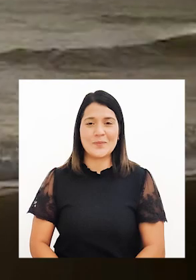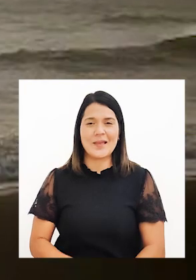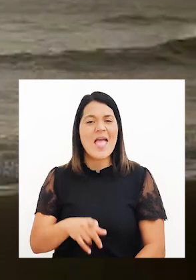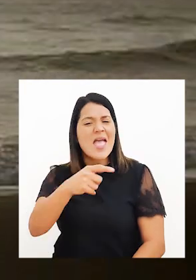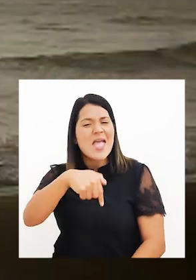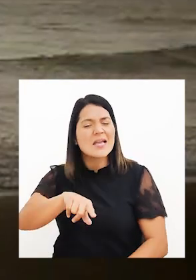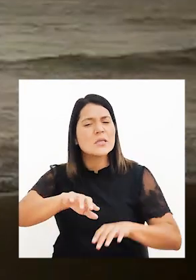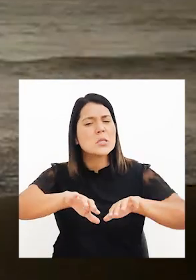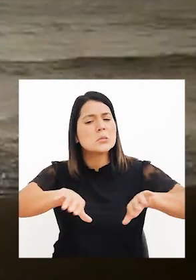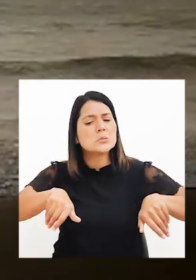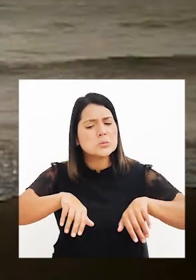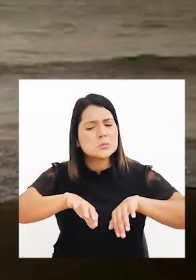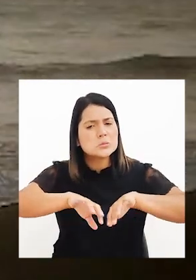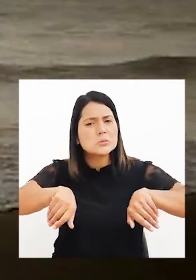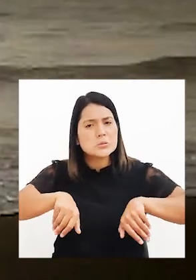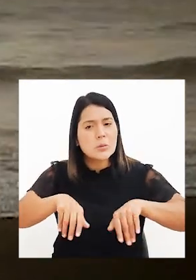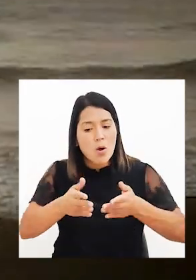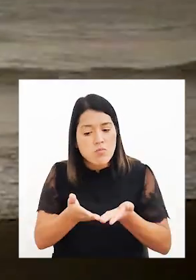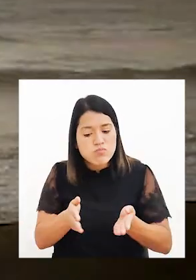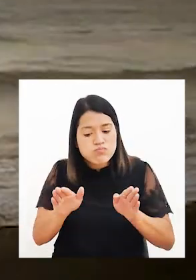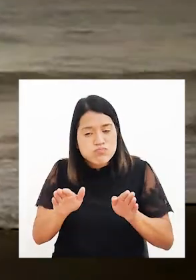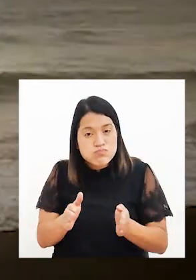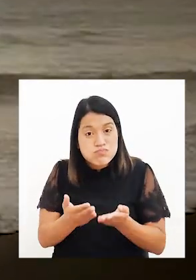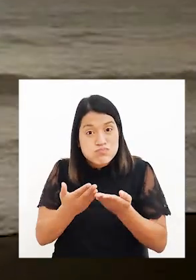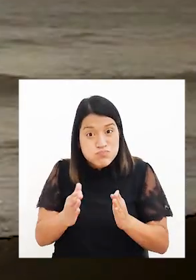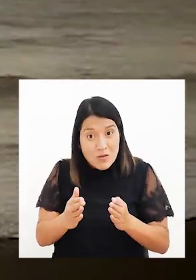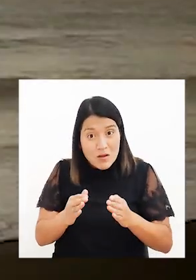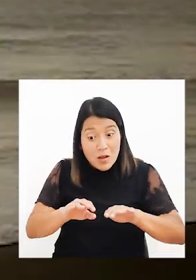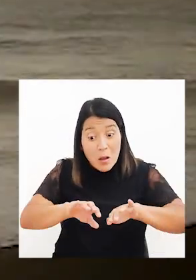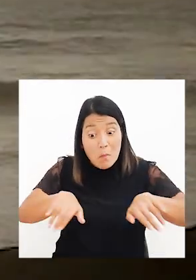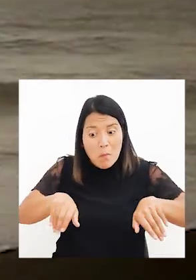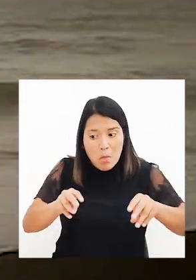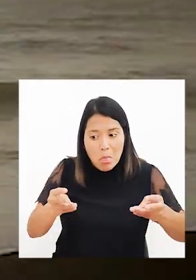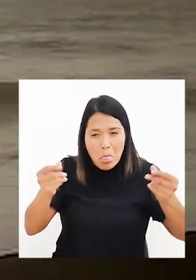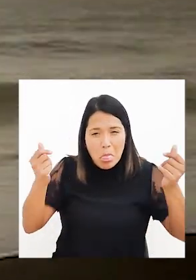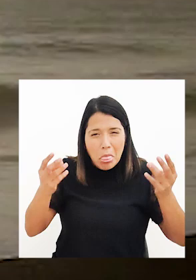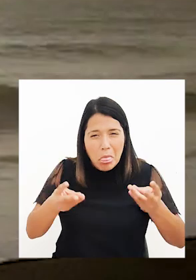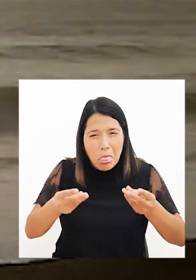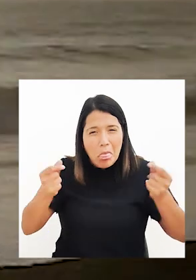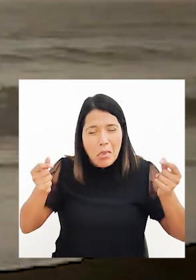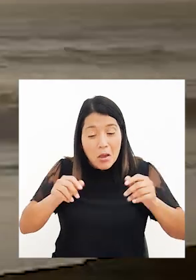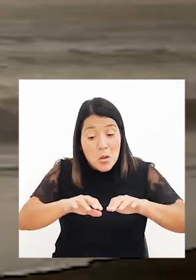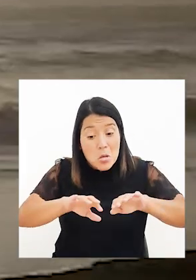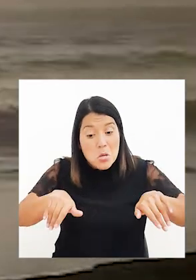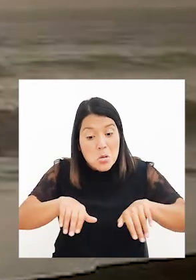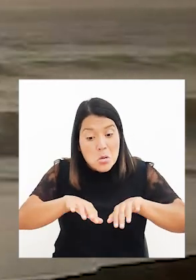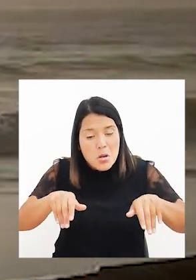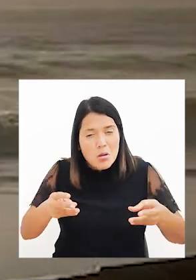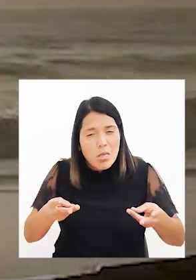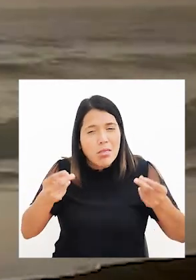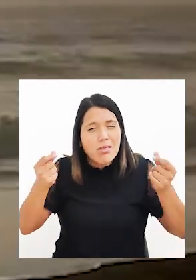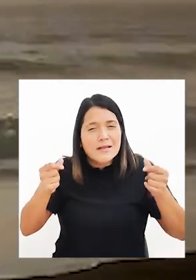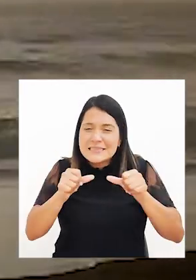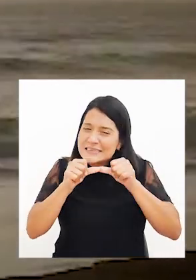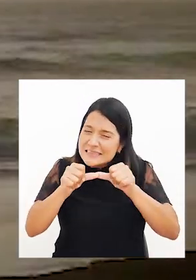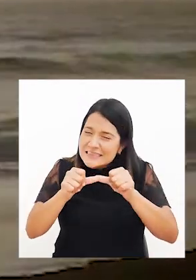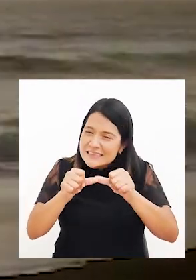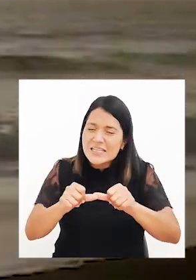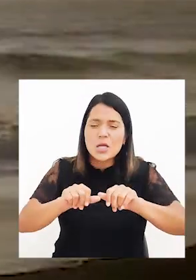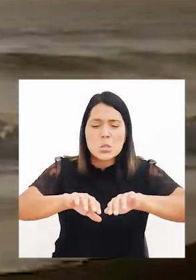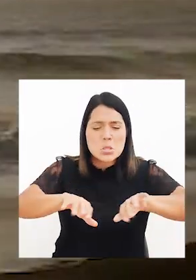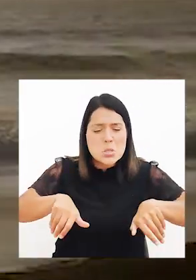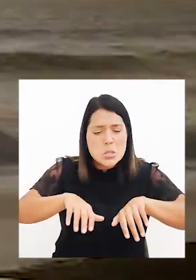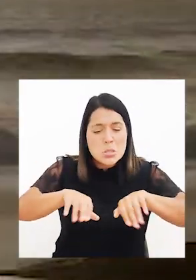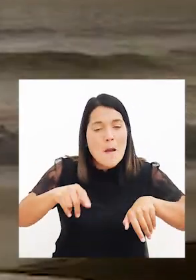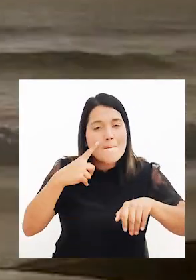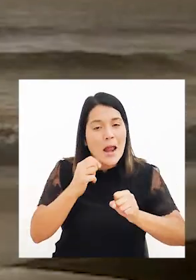Ellas aletean, la arena salta, se detienen y siguen aleteando